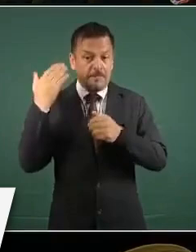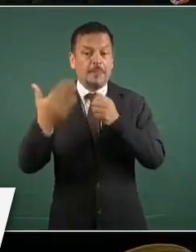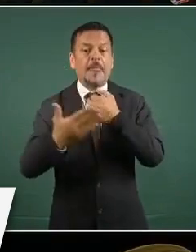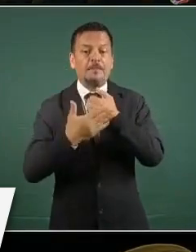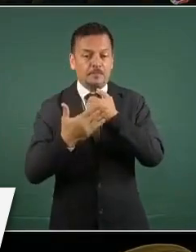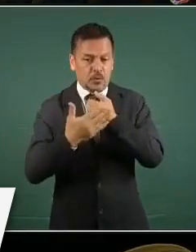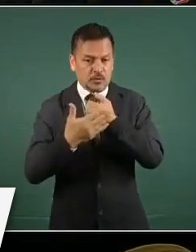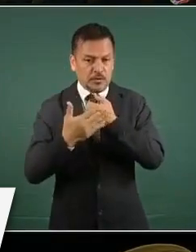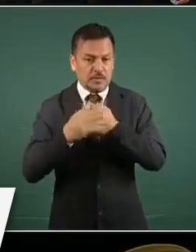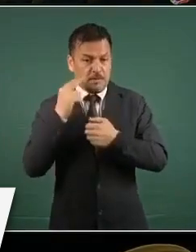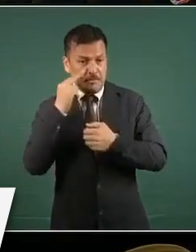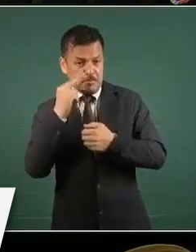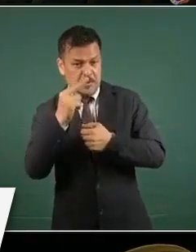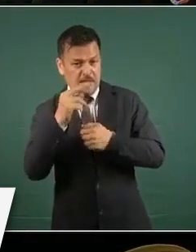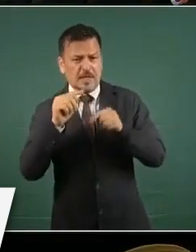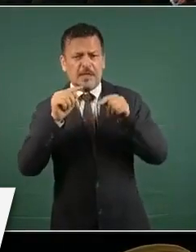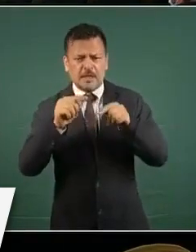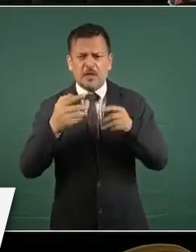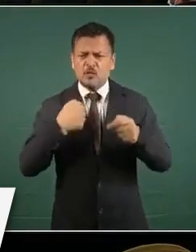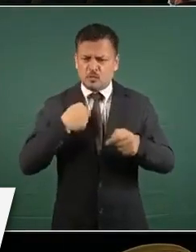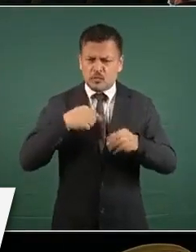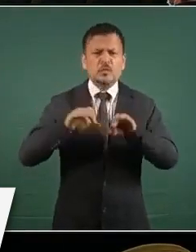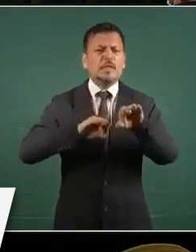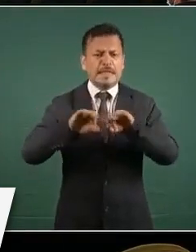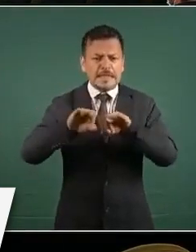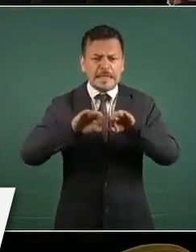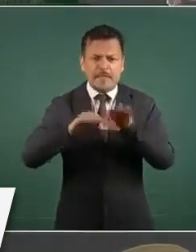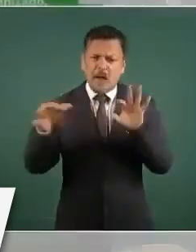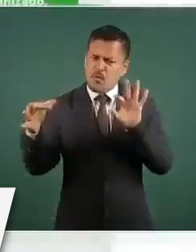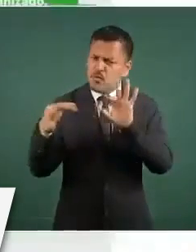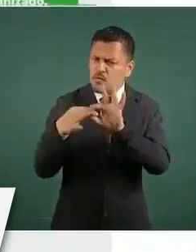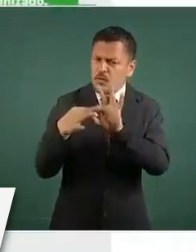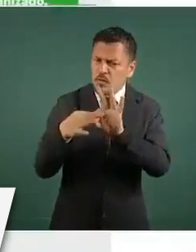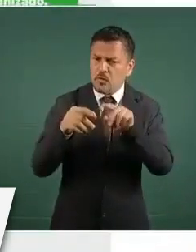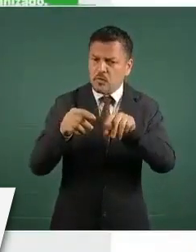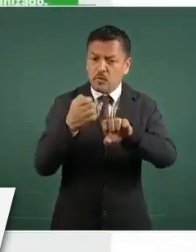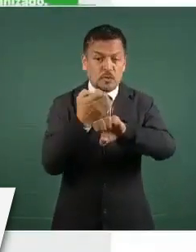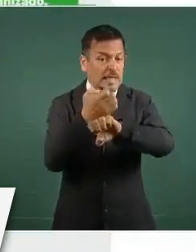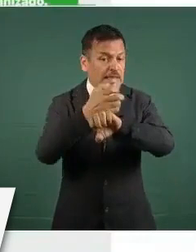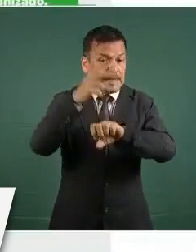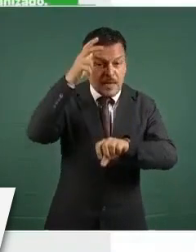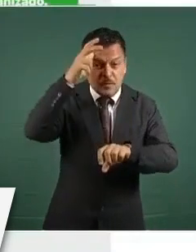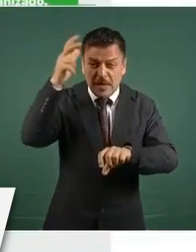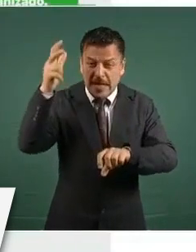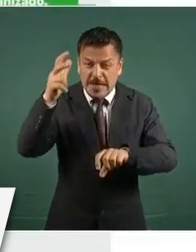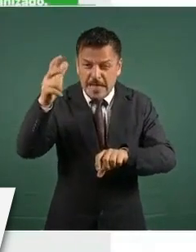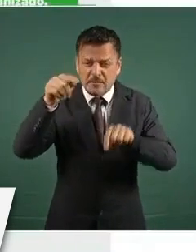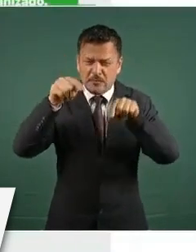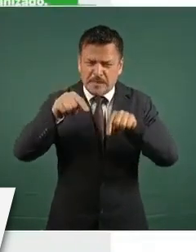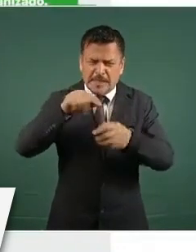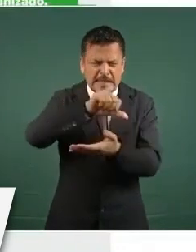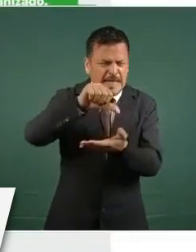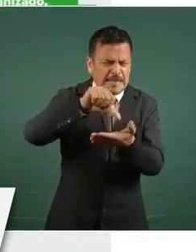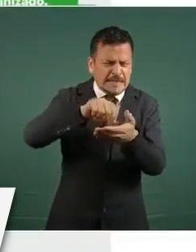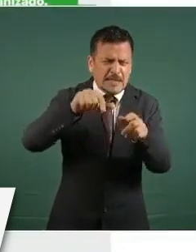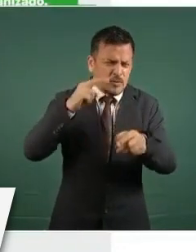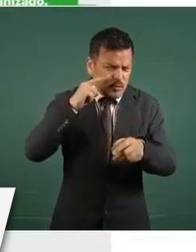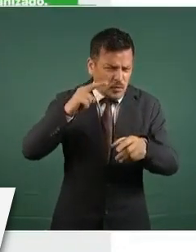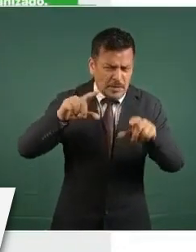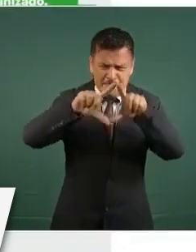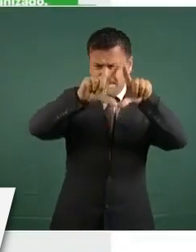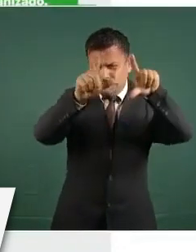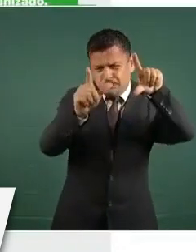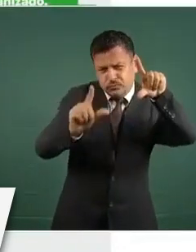afortunadamente el trabajo ha permitido que hidalgo encontrándose en la zona centro del país como el pueblo ustedes